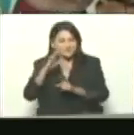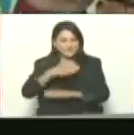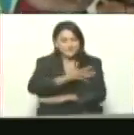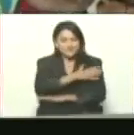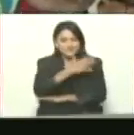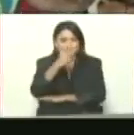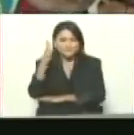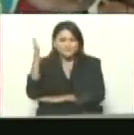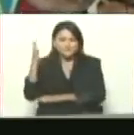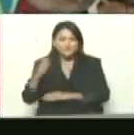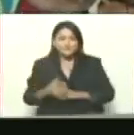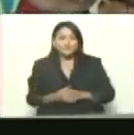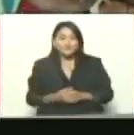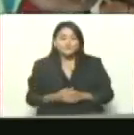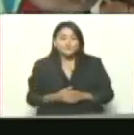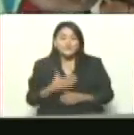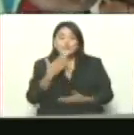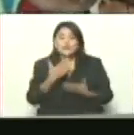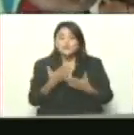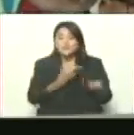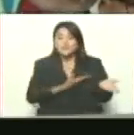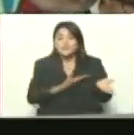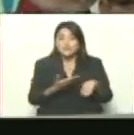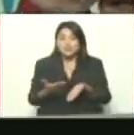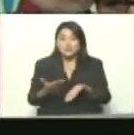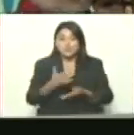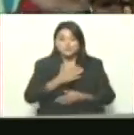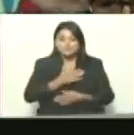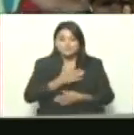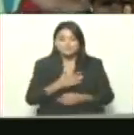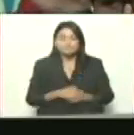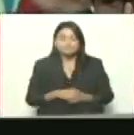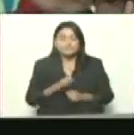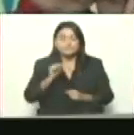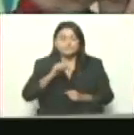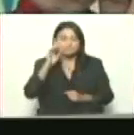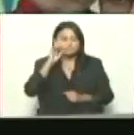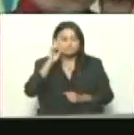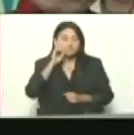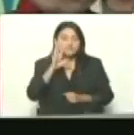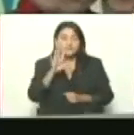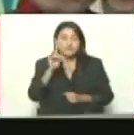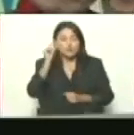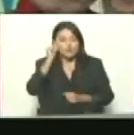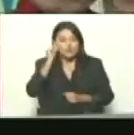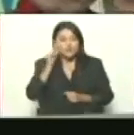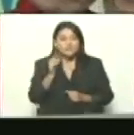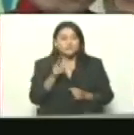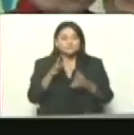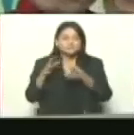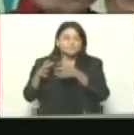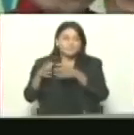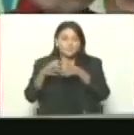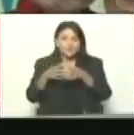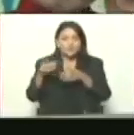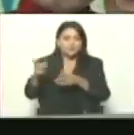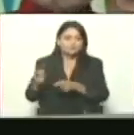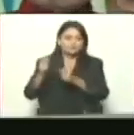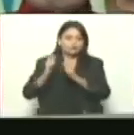su programa. Sí, efectivamente, estuvimos durante cinco días, todo un equipo que usted,